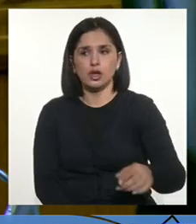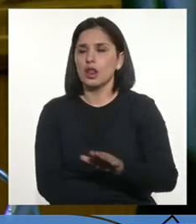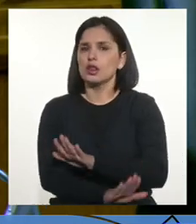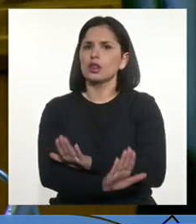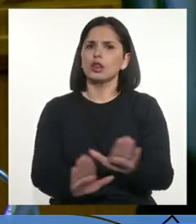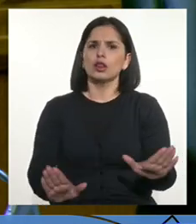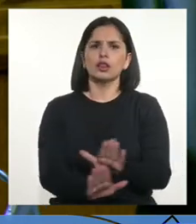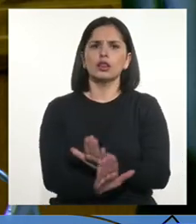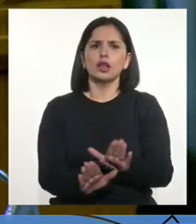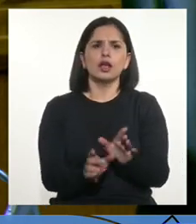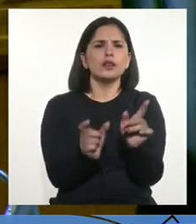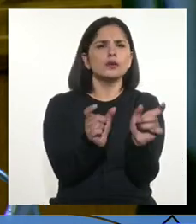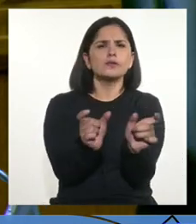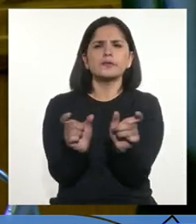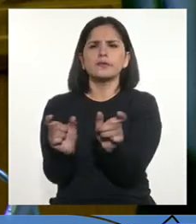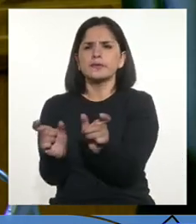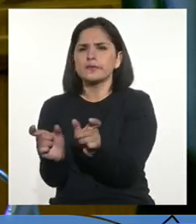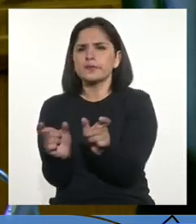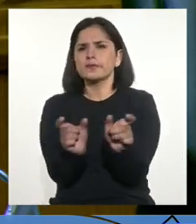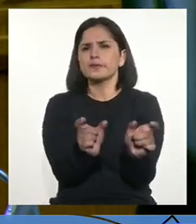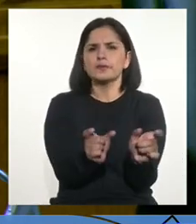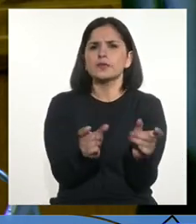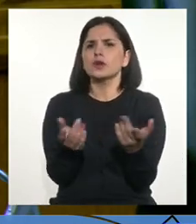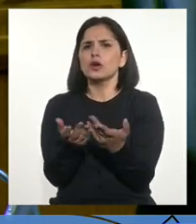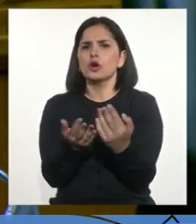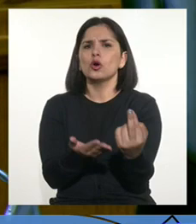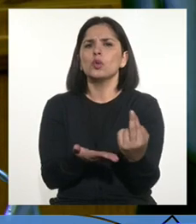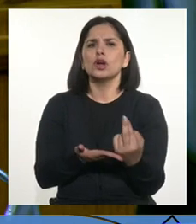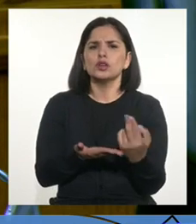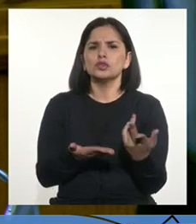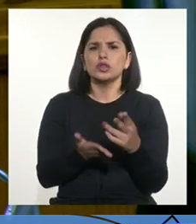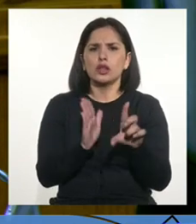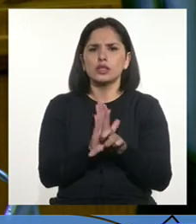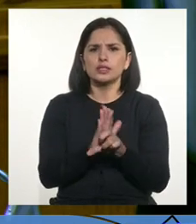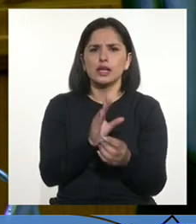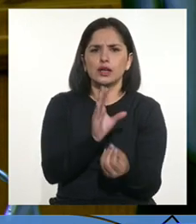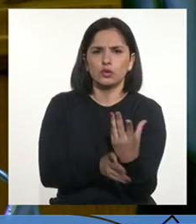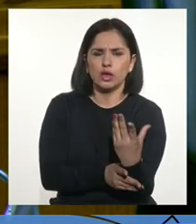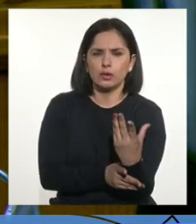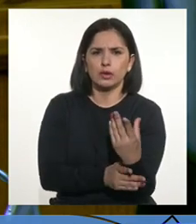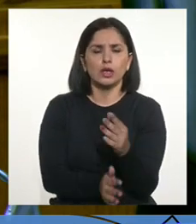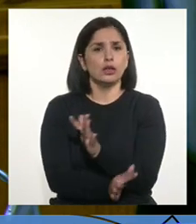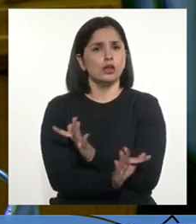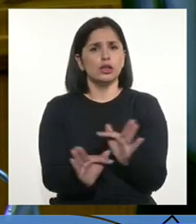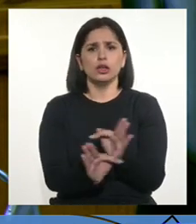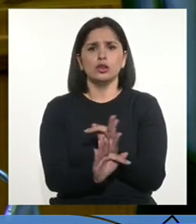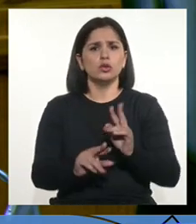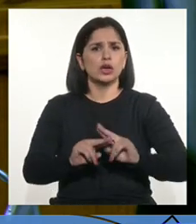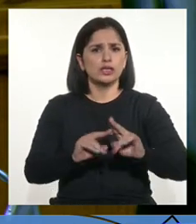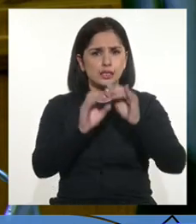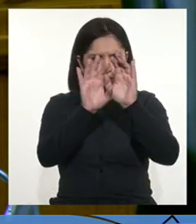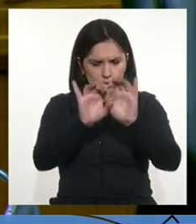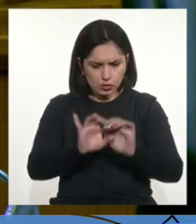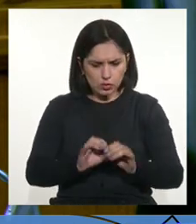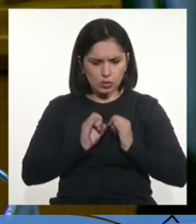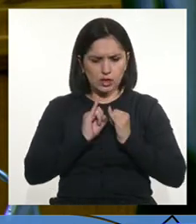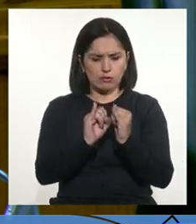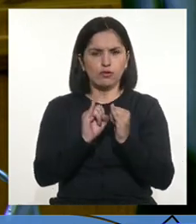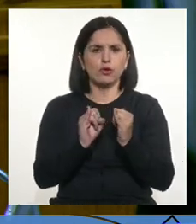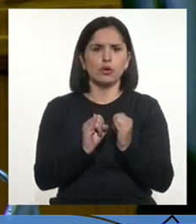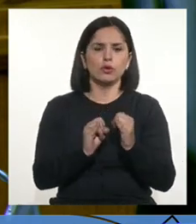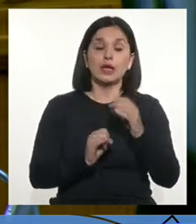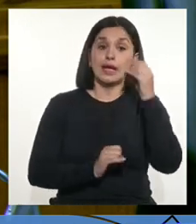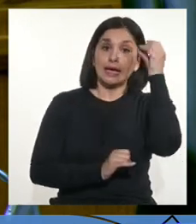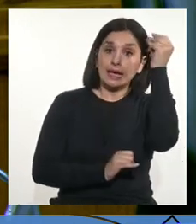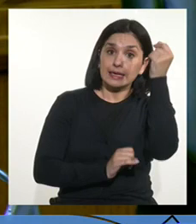nadie mide nadie ve cuáles fueron los efectos de la ley y nunca se hace ningún informe respecto a este era la